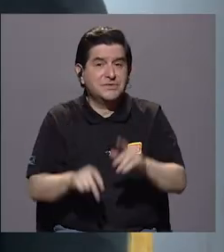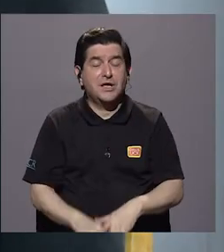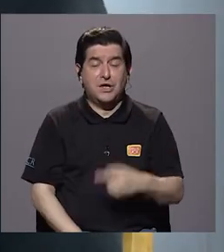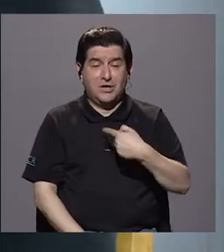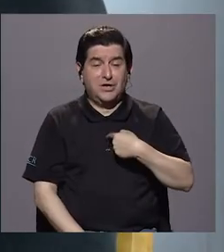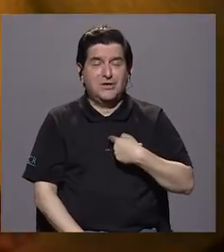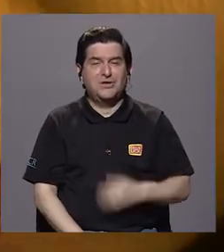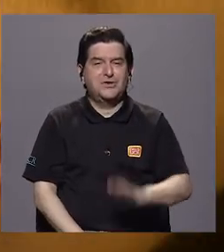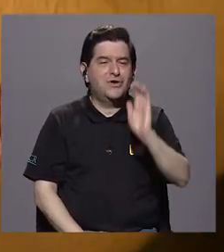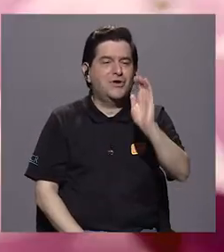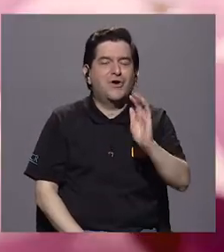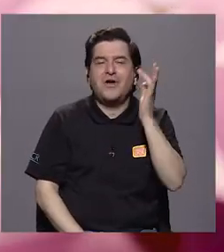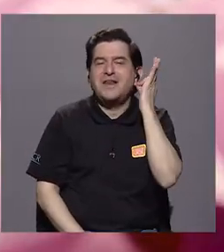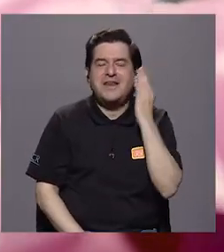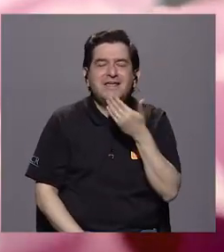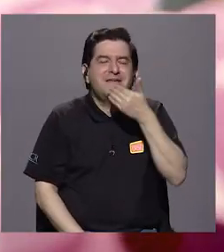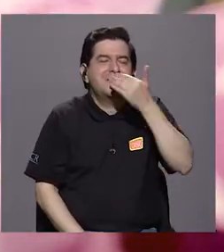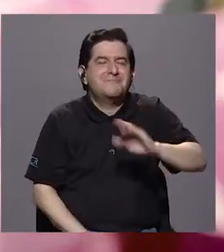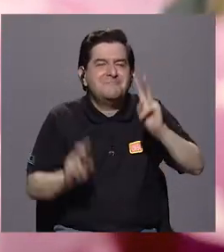mala.